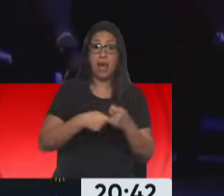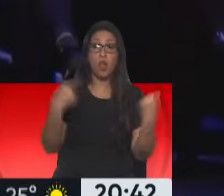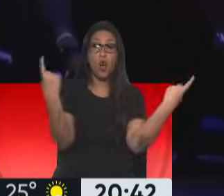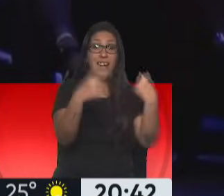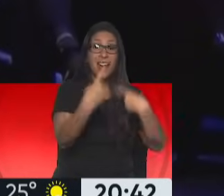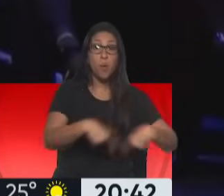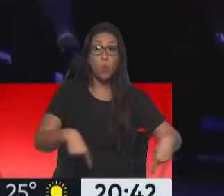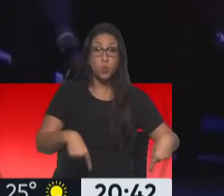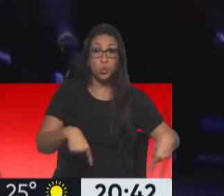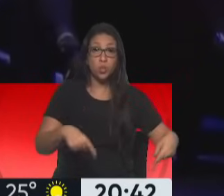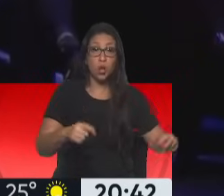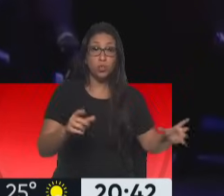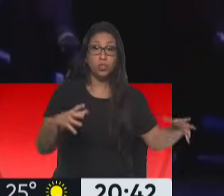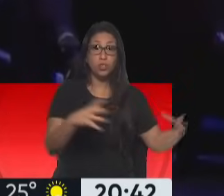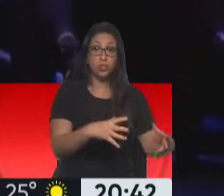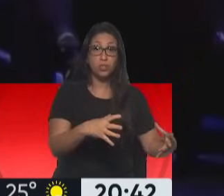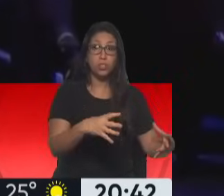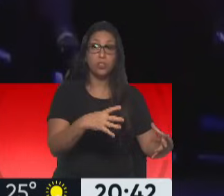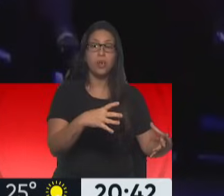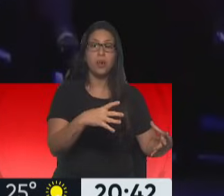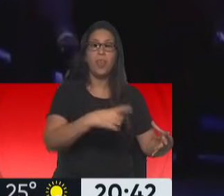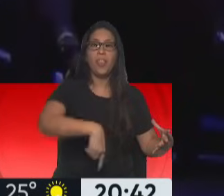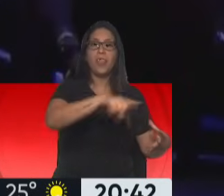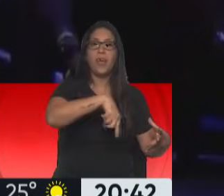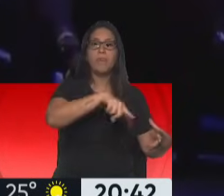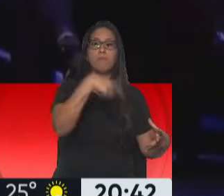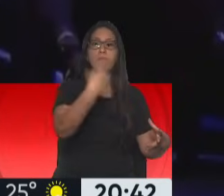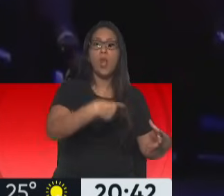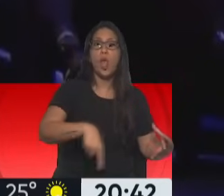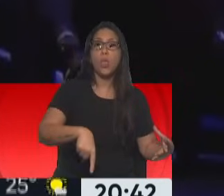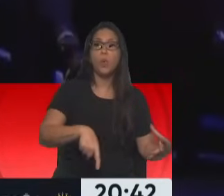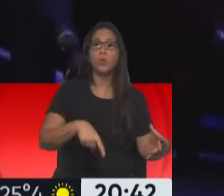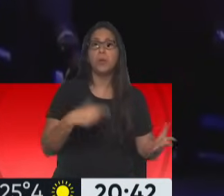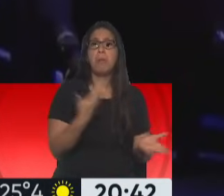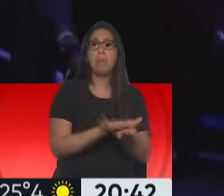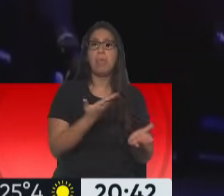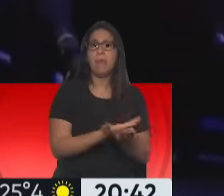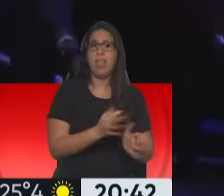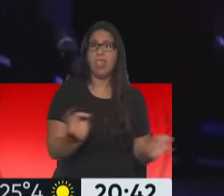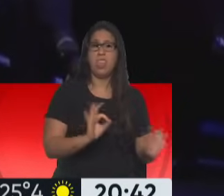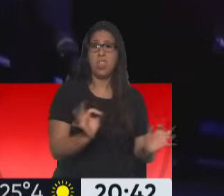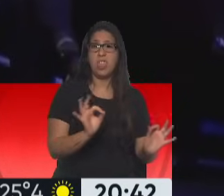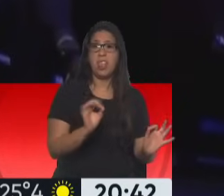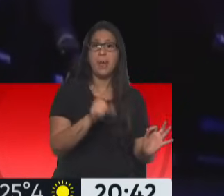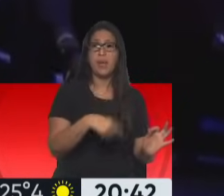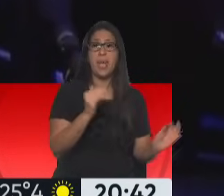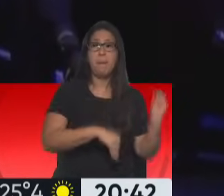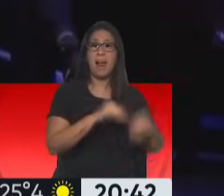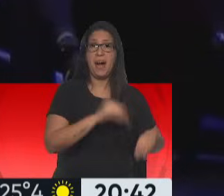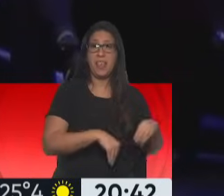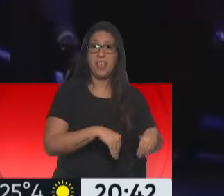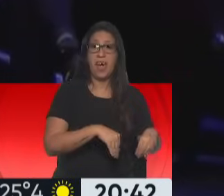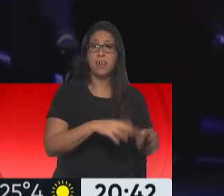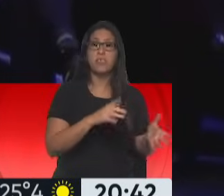hubieran pasado de aquellos productos que no tenían demanda y que estaban generando pérdidas